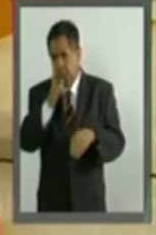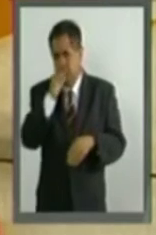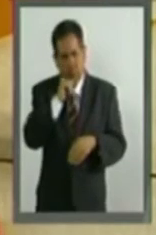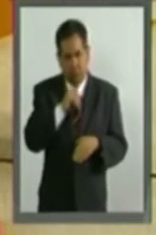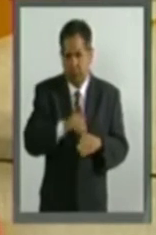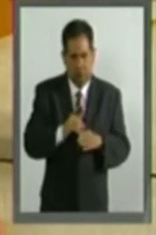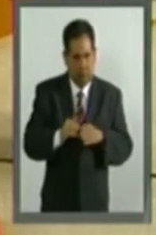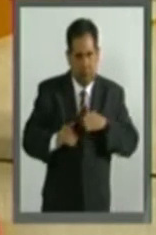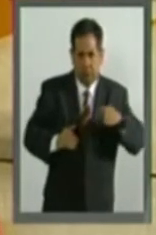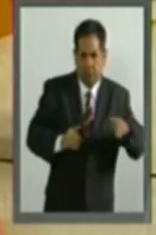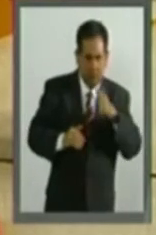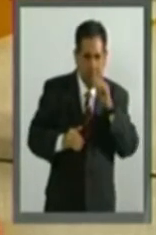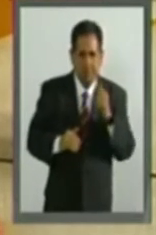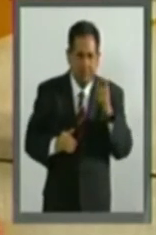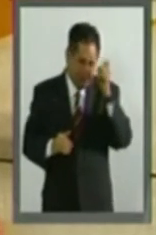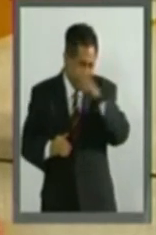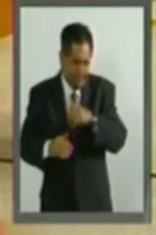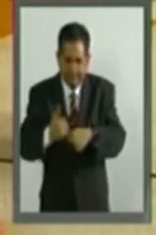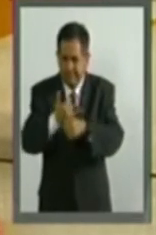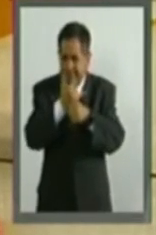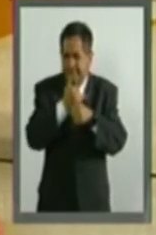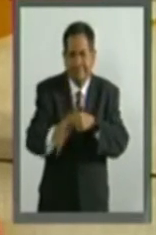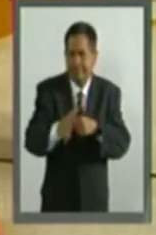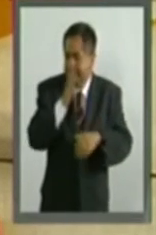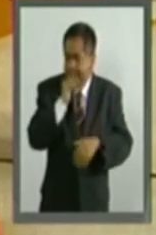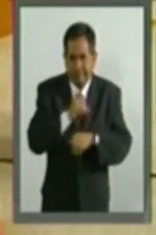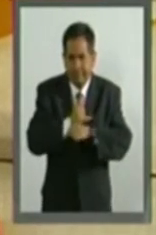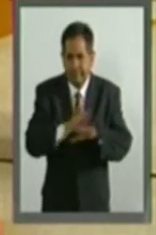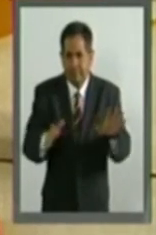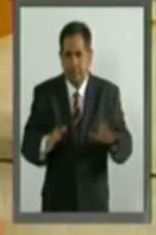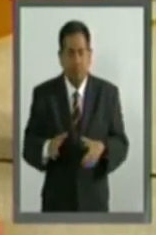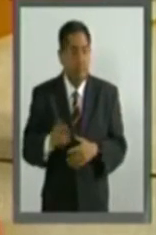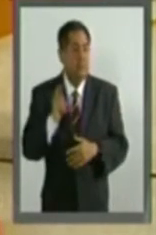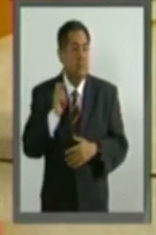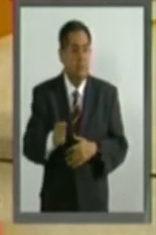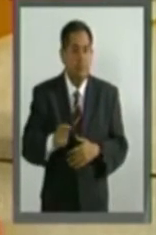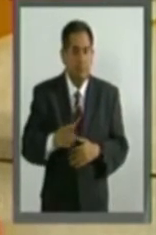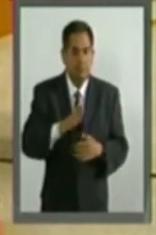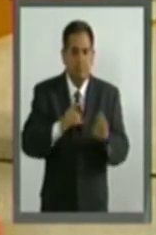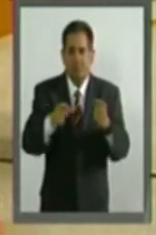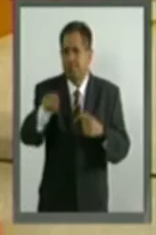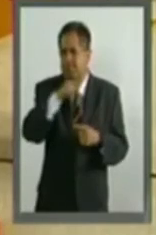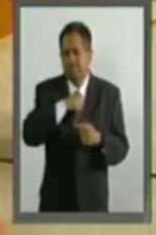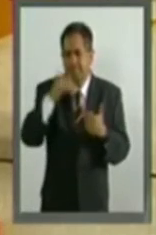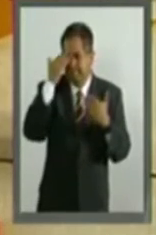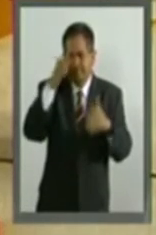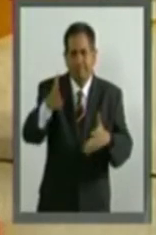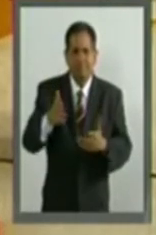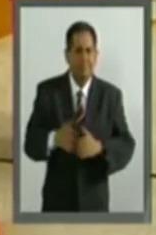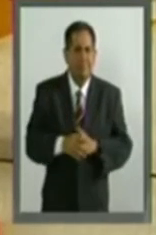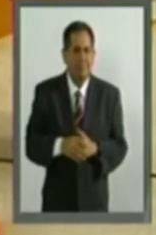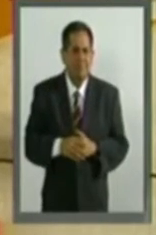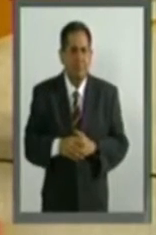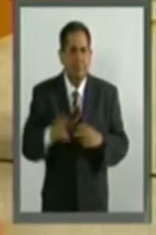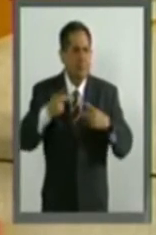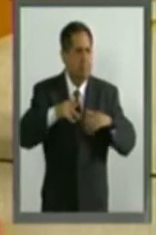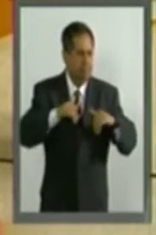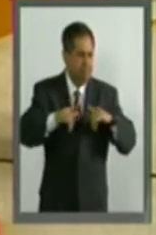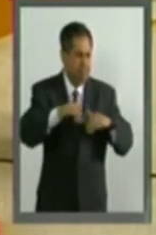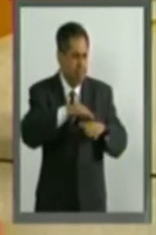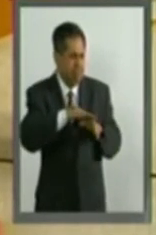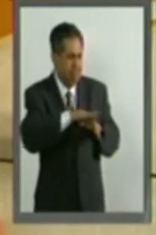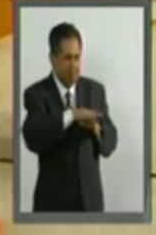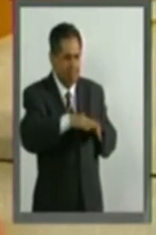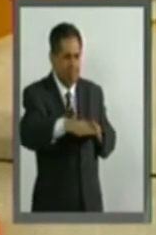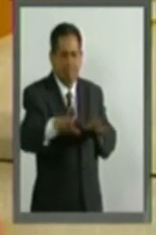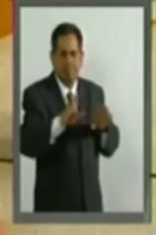muro? Eso es imposible y me temo que hay un desconocimiento de la geografía